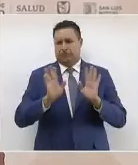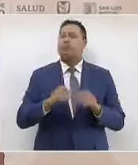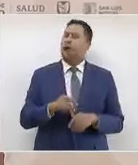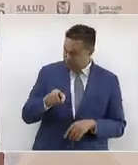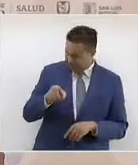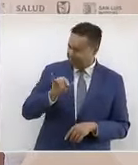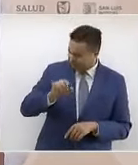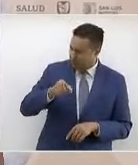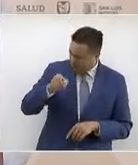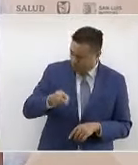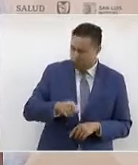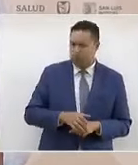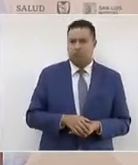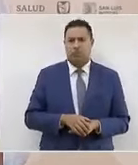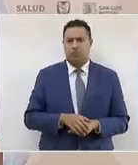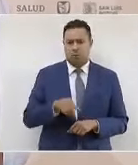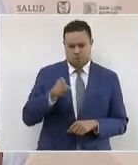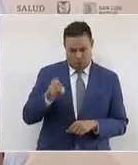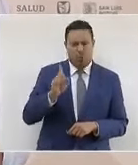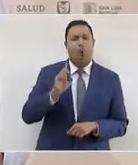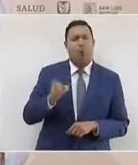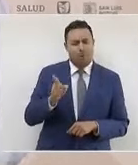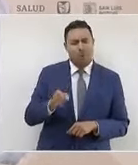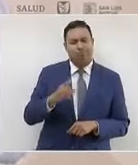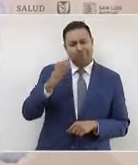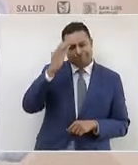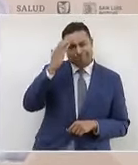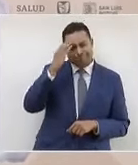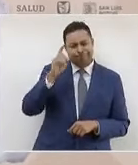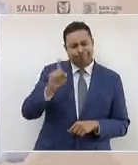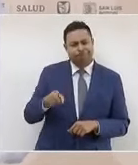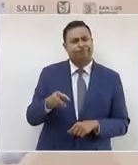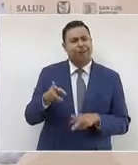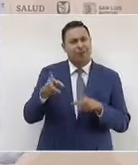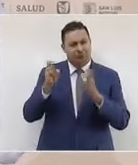sí, usted es el bandido,